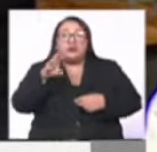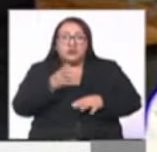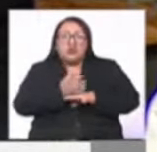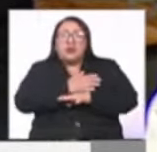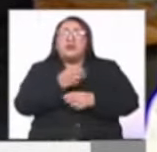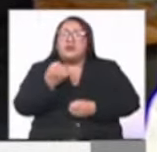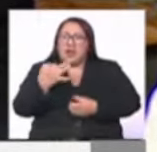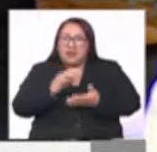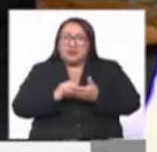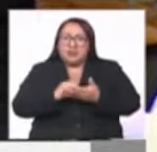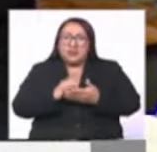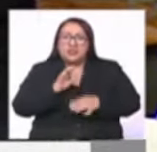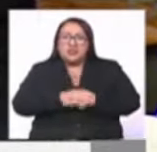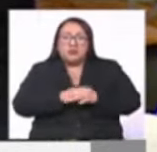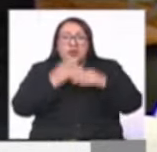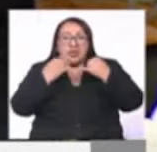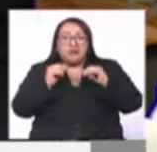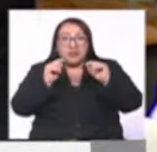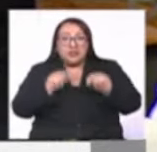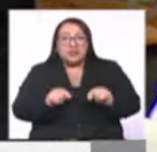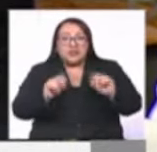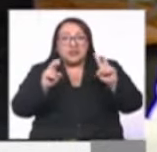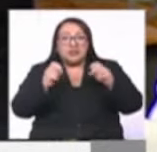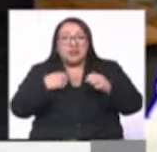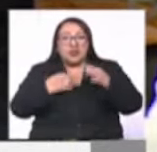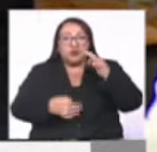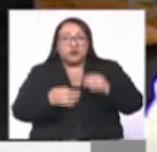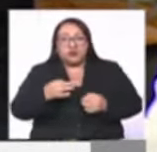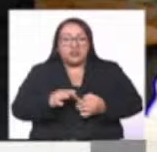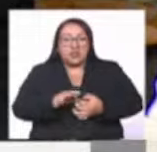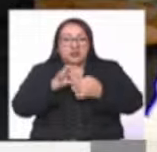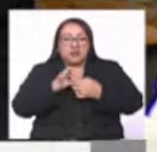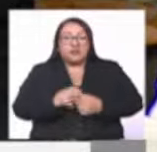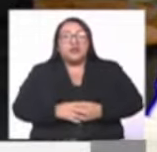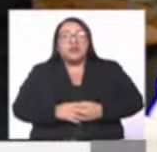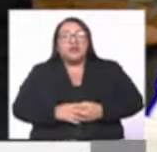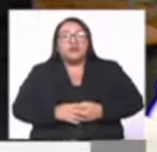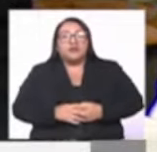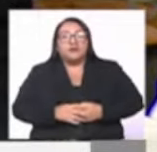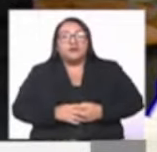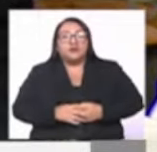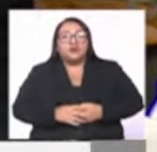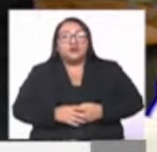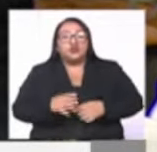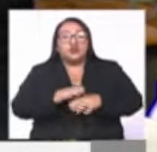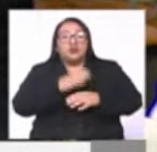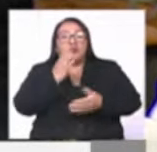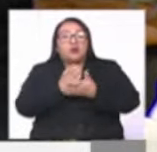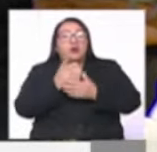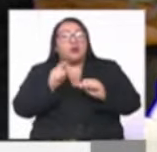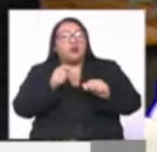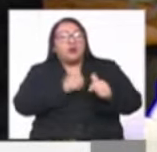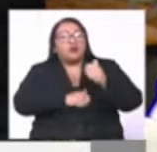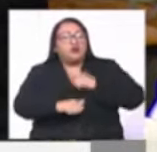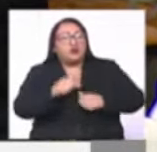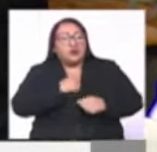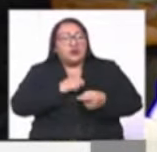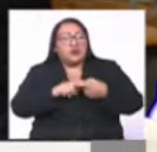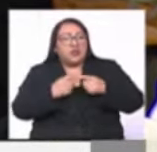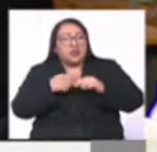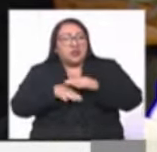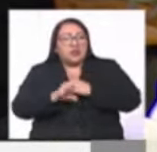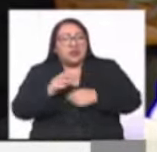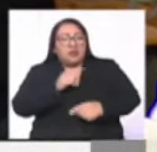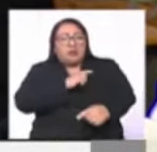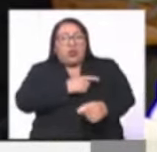ocasiones sobre la independencia del sistema de justicia particularmente en relación con los agravios que puede sufrir desde el